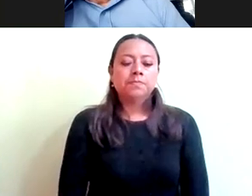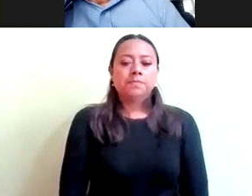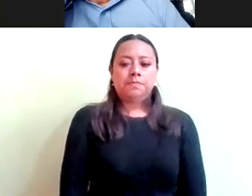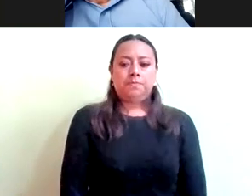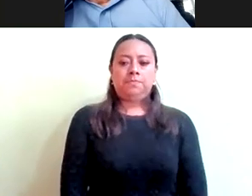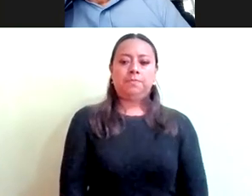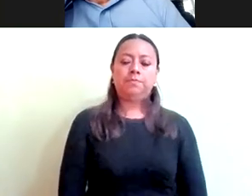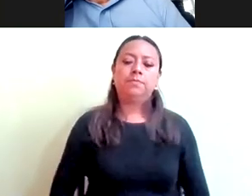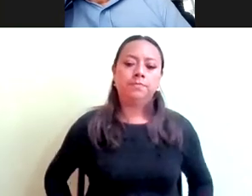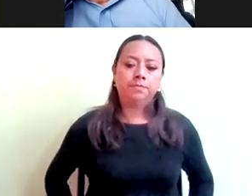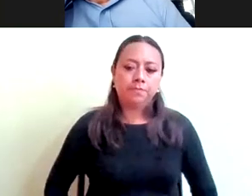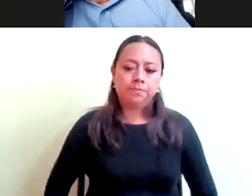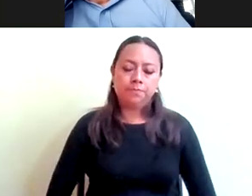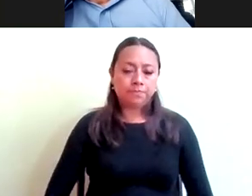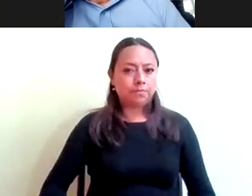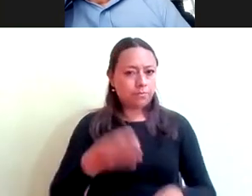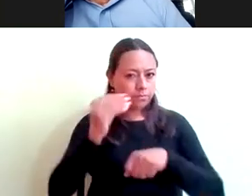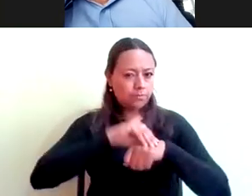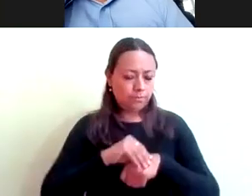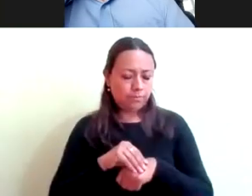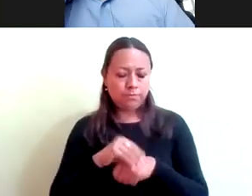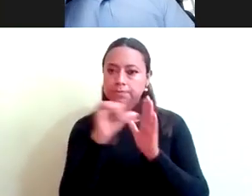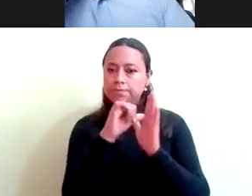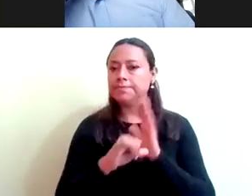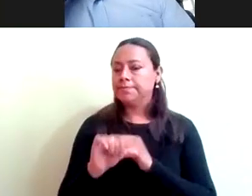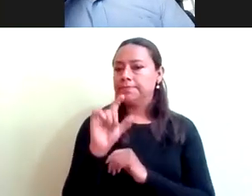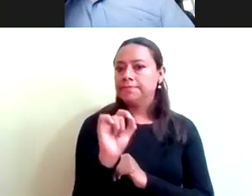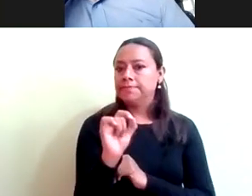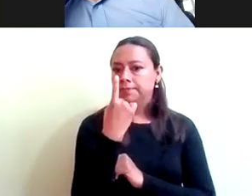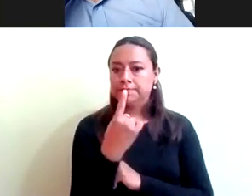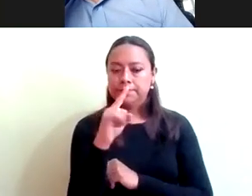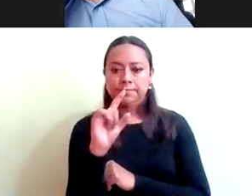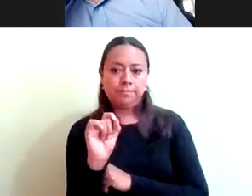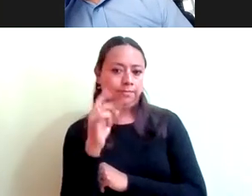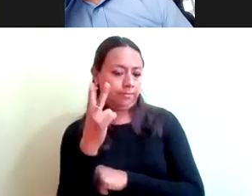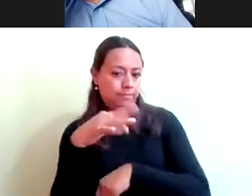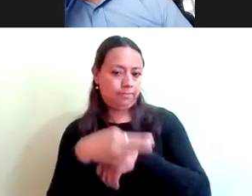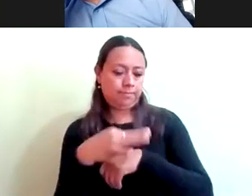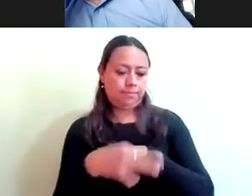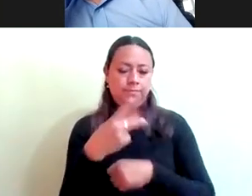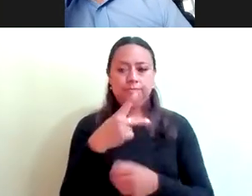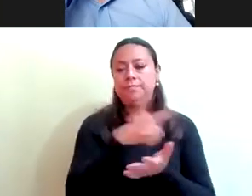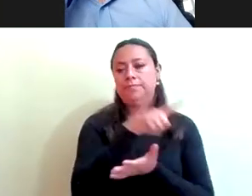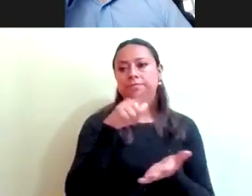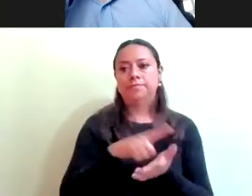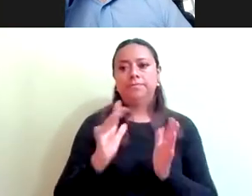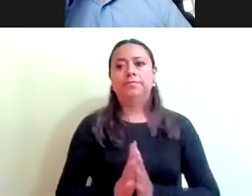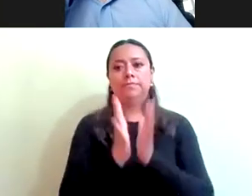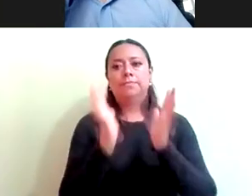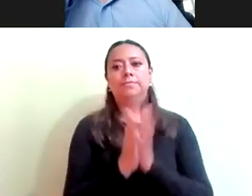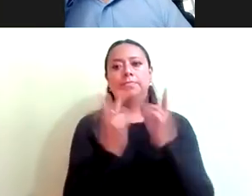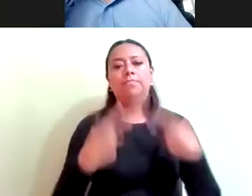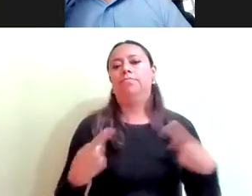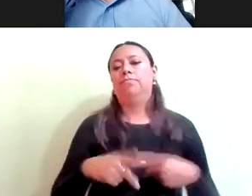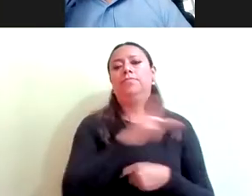adicionan los artículos 21º y 22º transitorio de la Ley de Participación Ciudadana